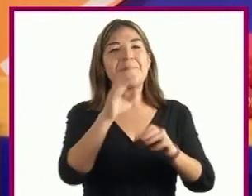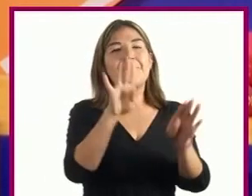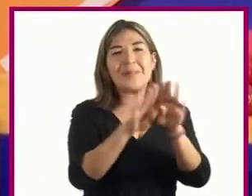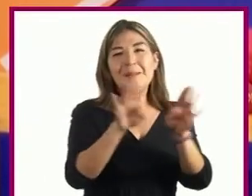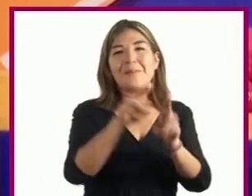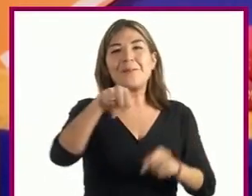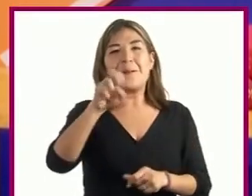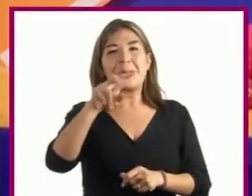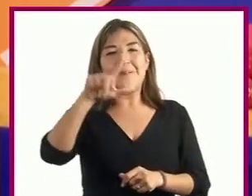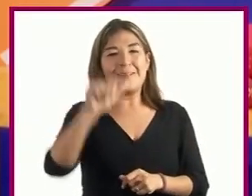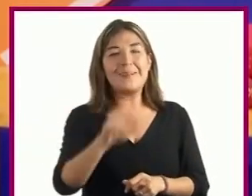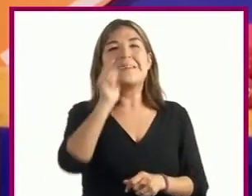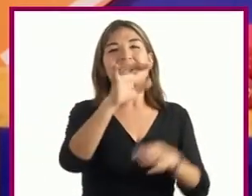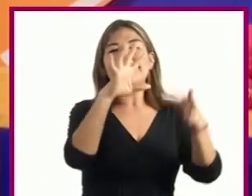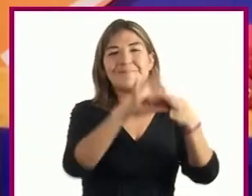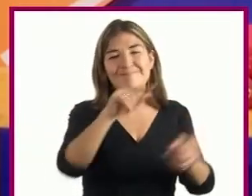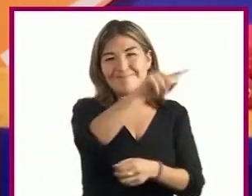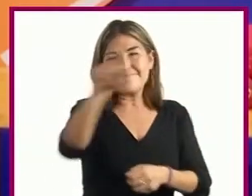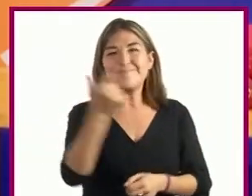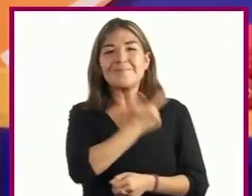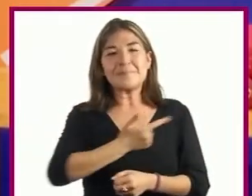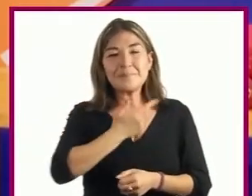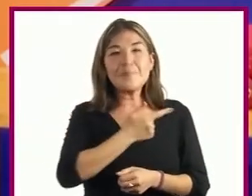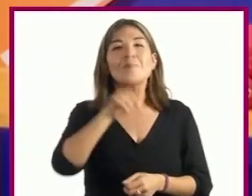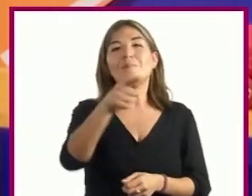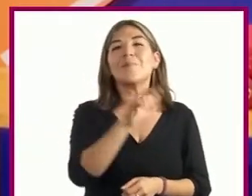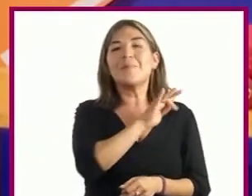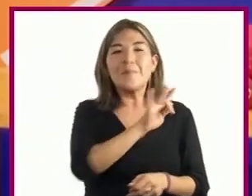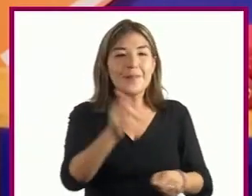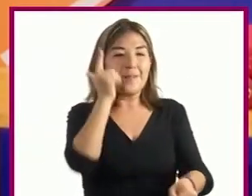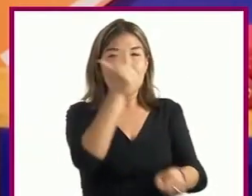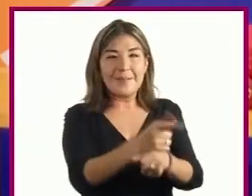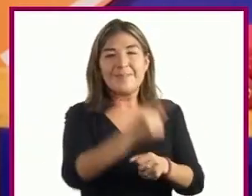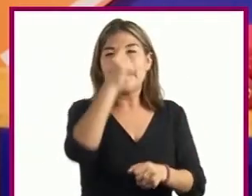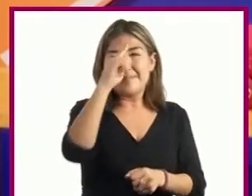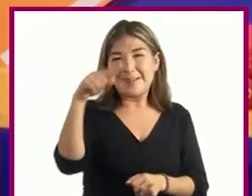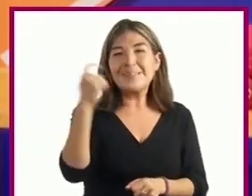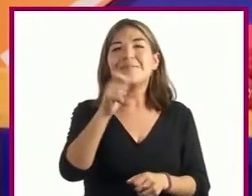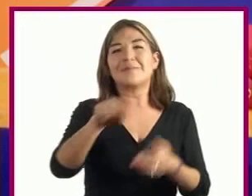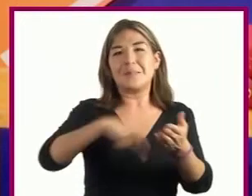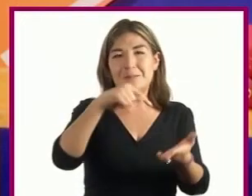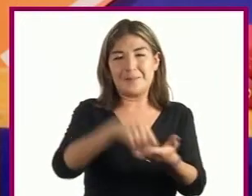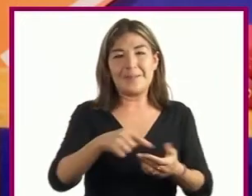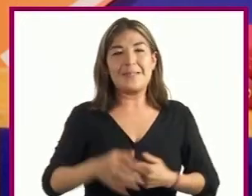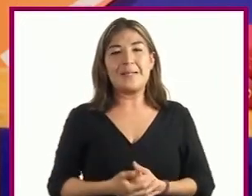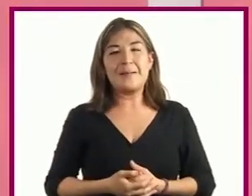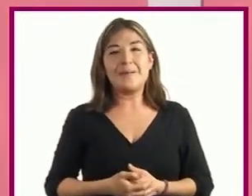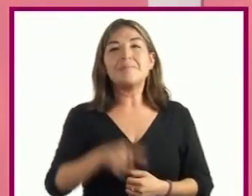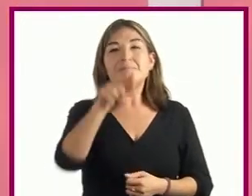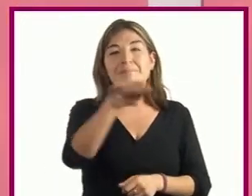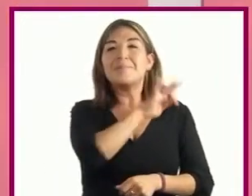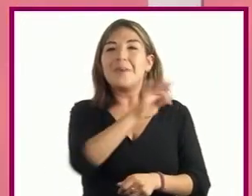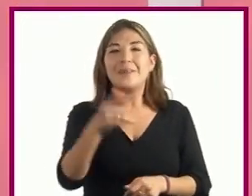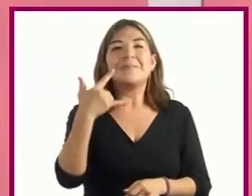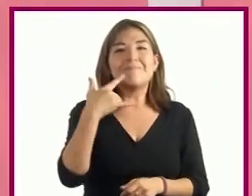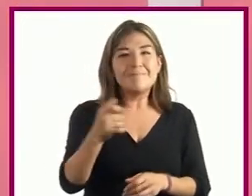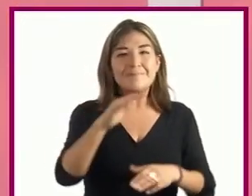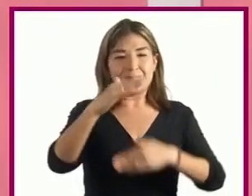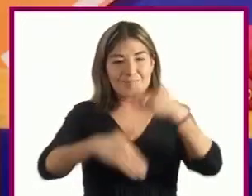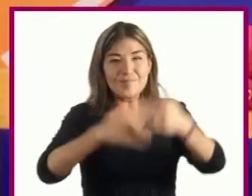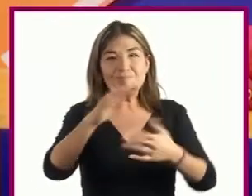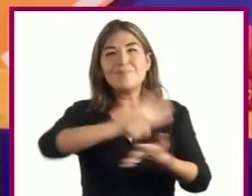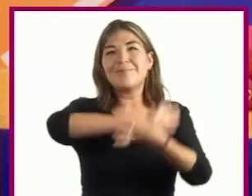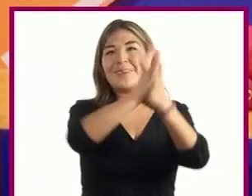texto narrativo que a ustedes les guste y donde puedan identificar fácilmente el espacio. Así lograrán la transformación